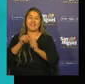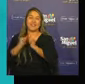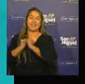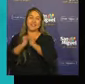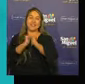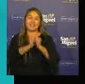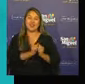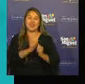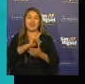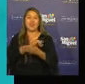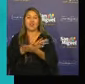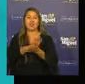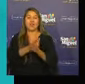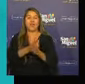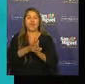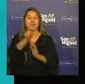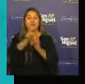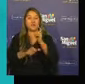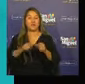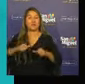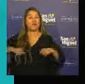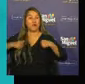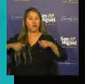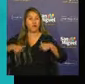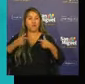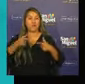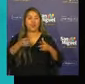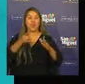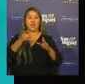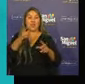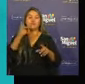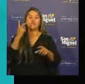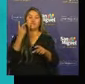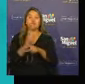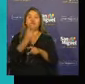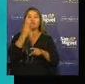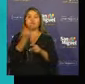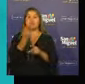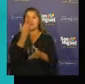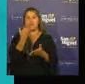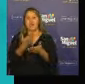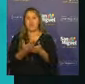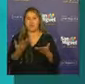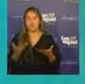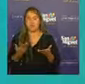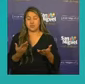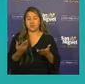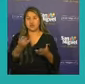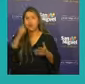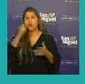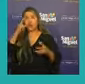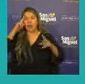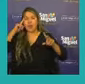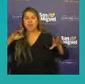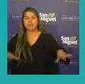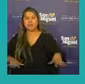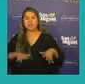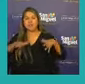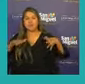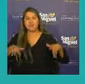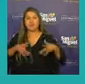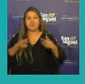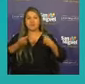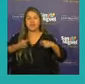las personas jóvenes que han delinquido por primera vez. ¿Cuál es el esfuerzo de esto? Tratar de que